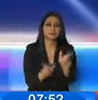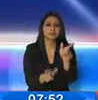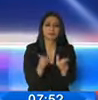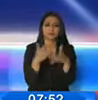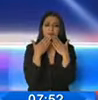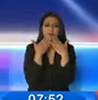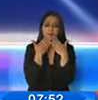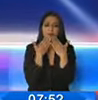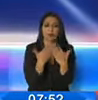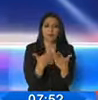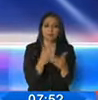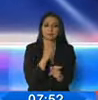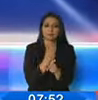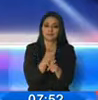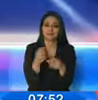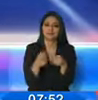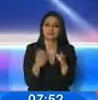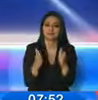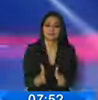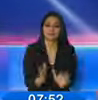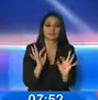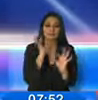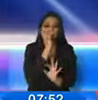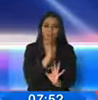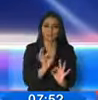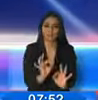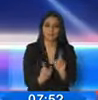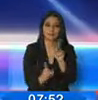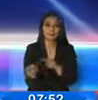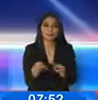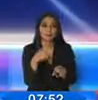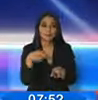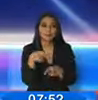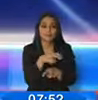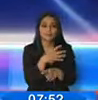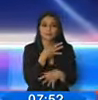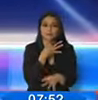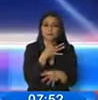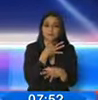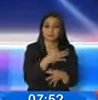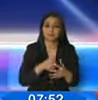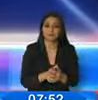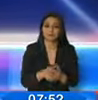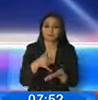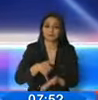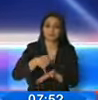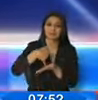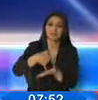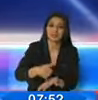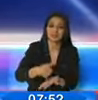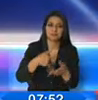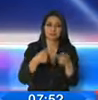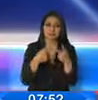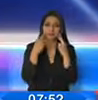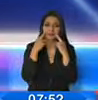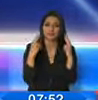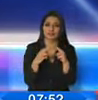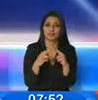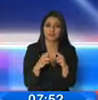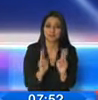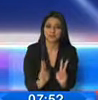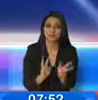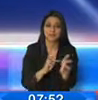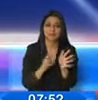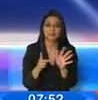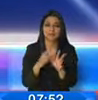que creo que es lo que hace la ciudad y eso es lo que le atrae mucho a los turistas que nos visitan. Estos premios, estas nominaciones, pues nos ponen